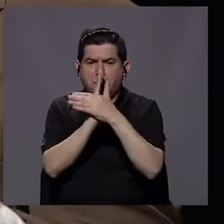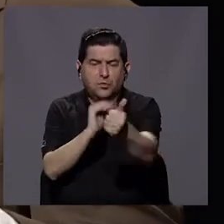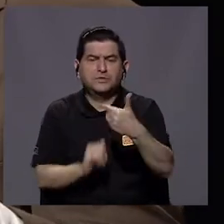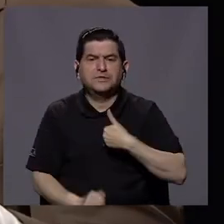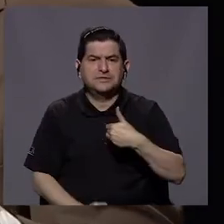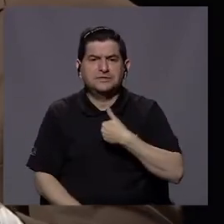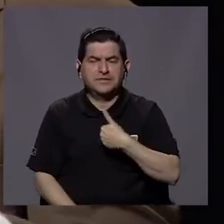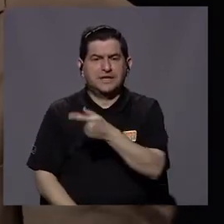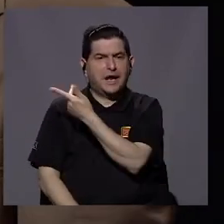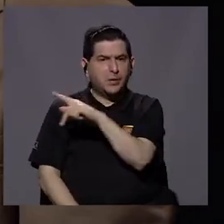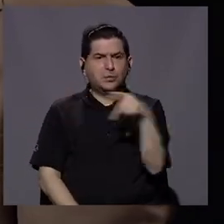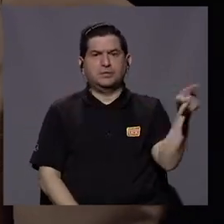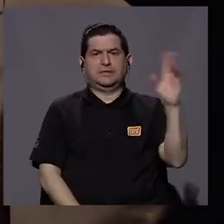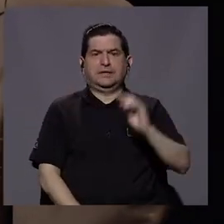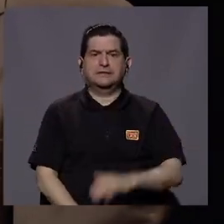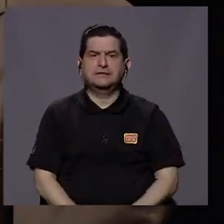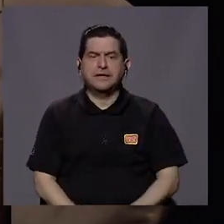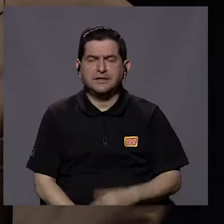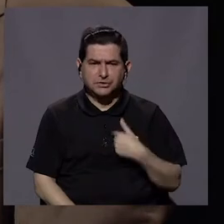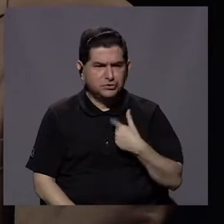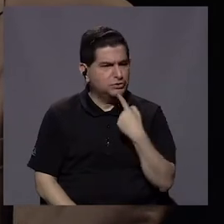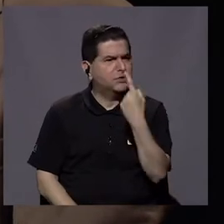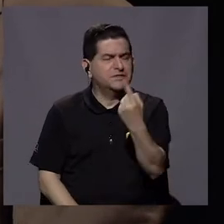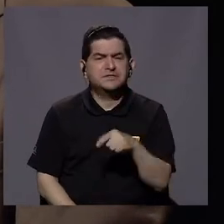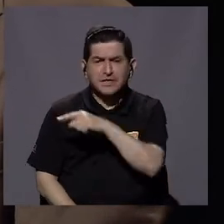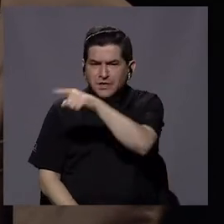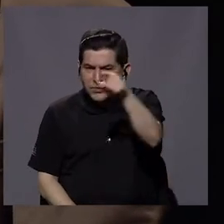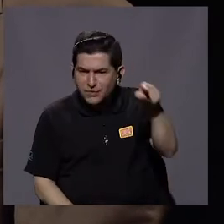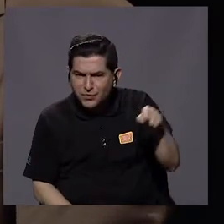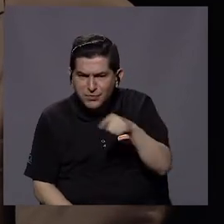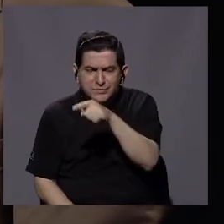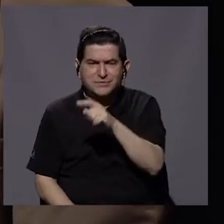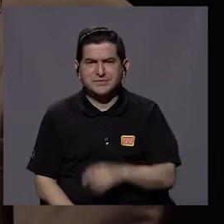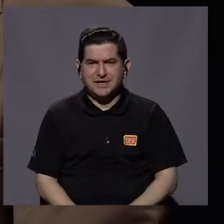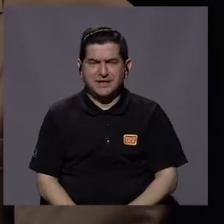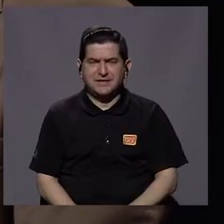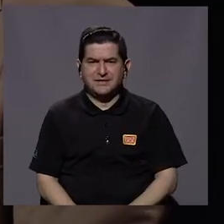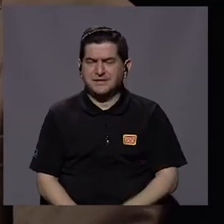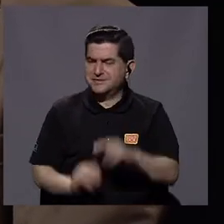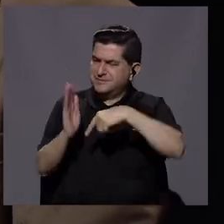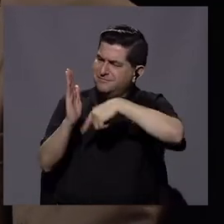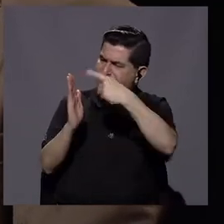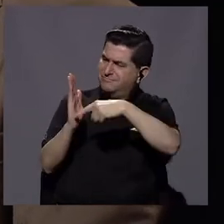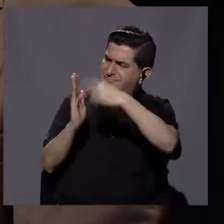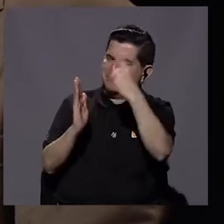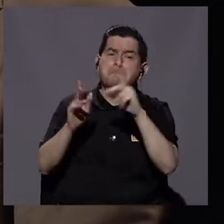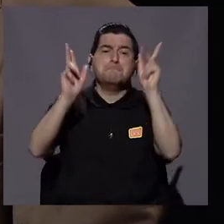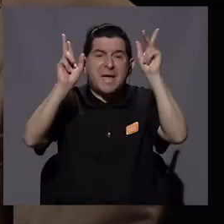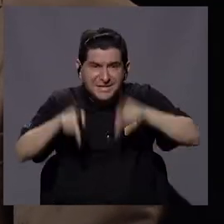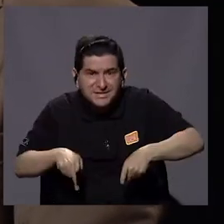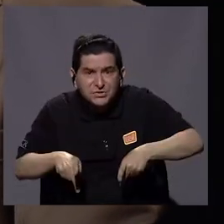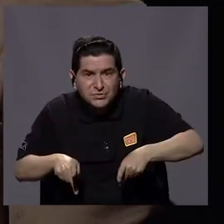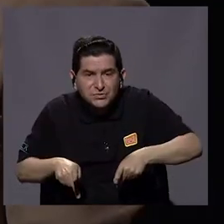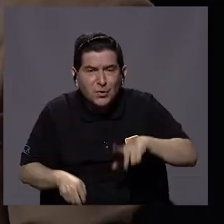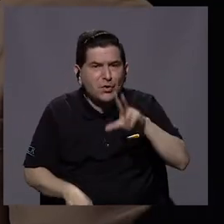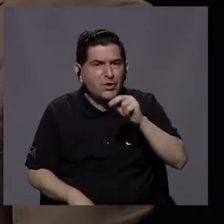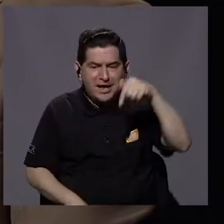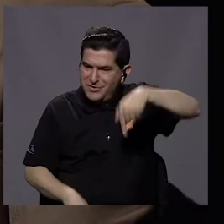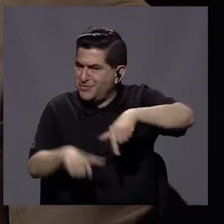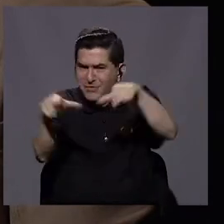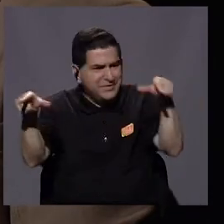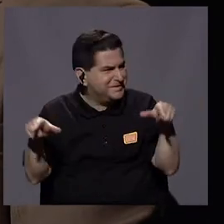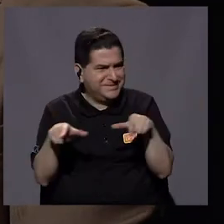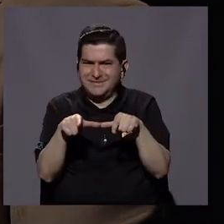tiene Punta Arenas. Entonces yo les planteaba, bueno, es que ustedes están perfilando una persona que no es de